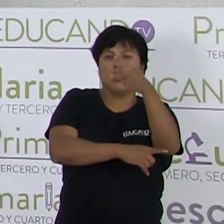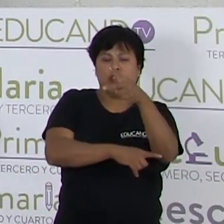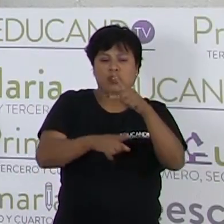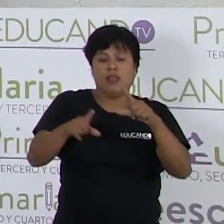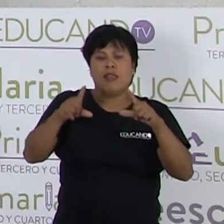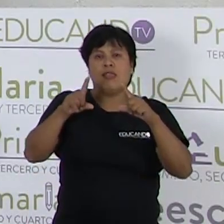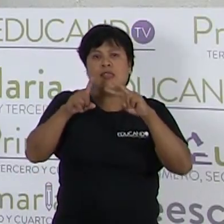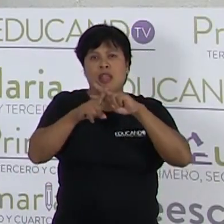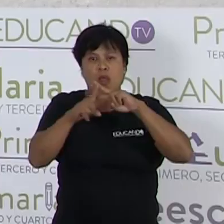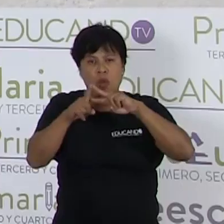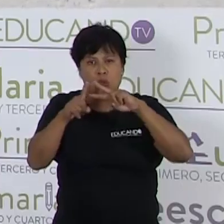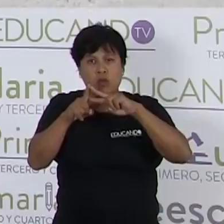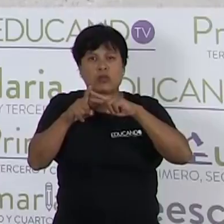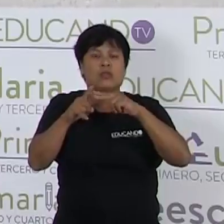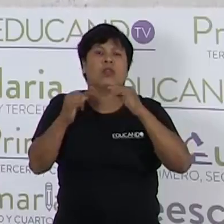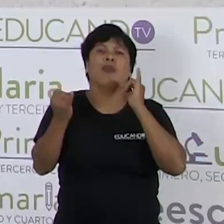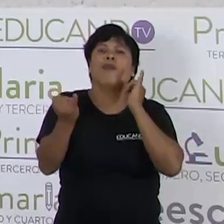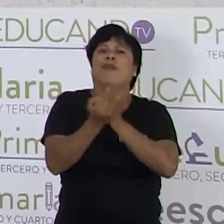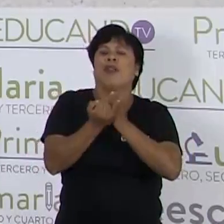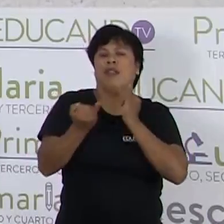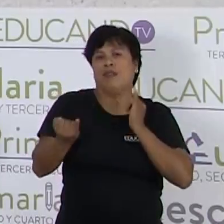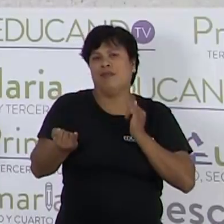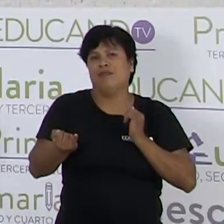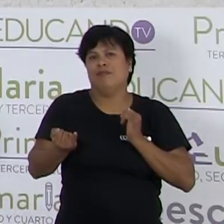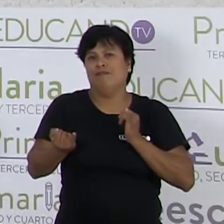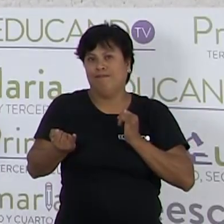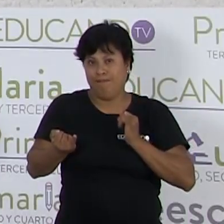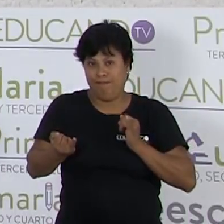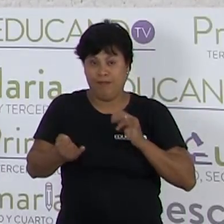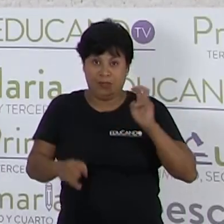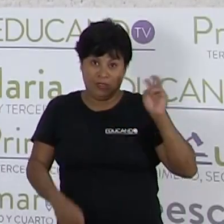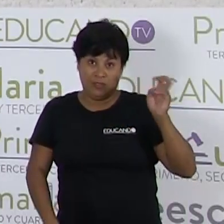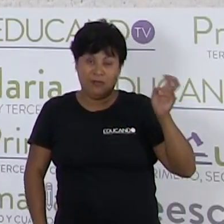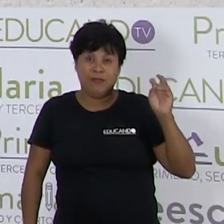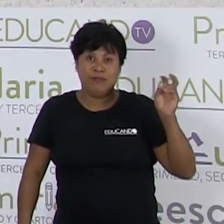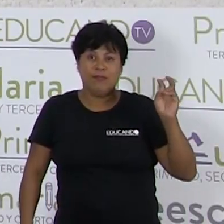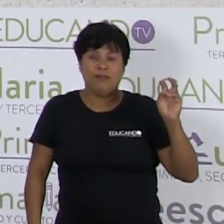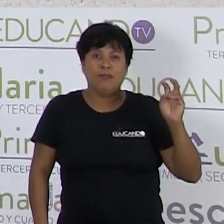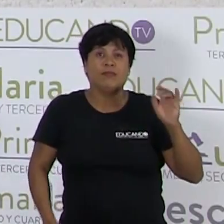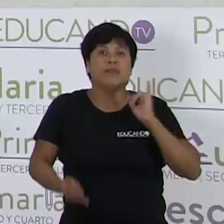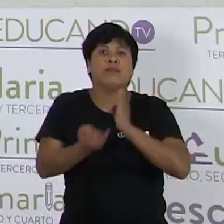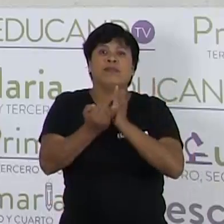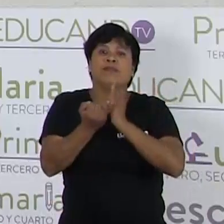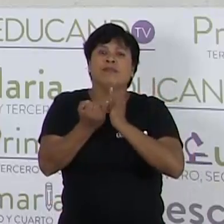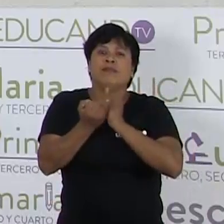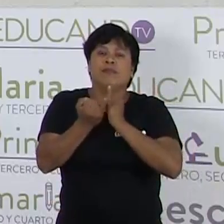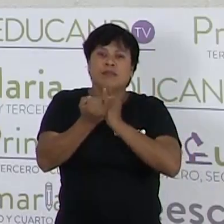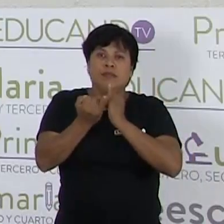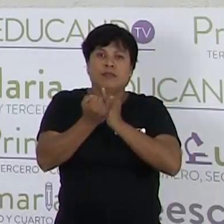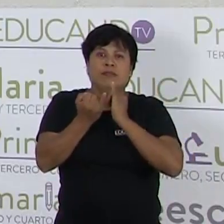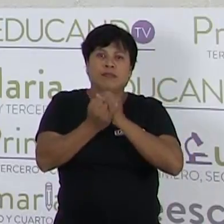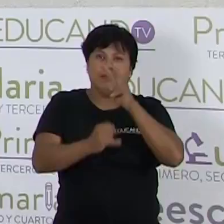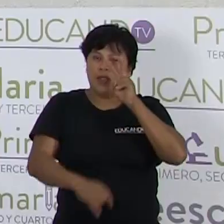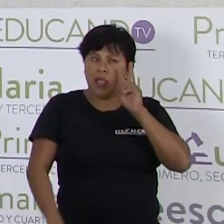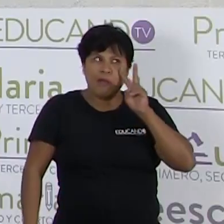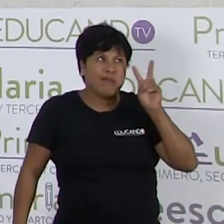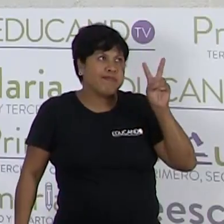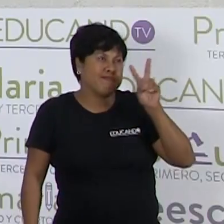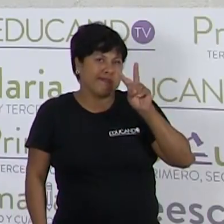triángulos exactamente iguales. Acá, igual. Observa